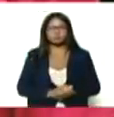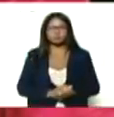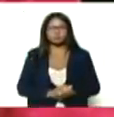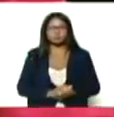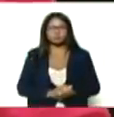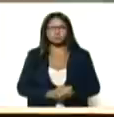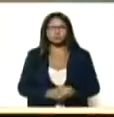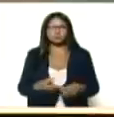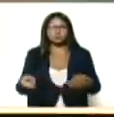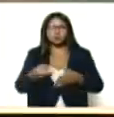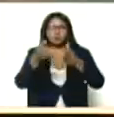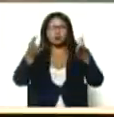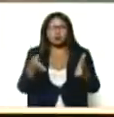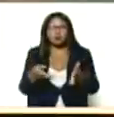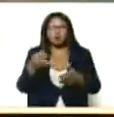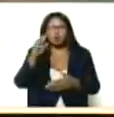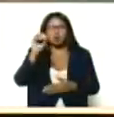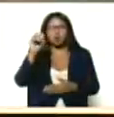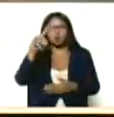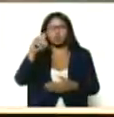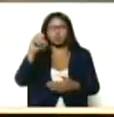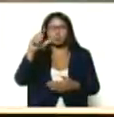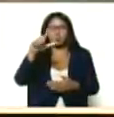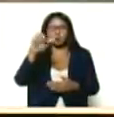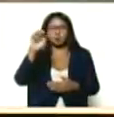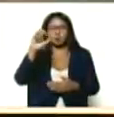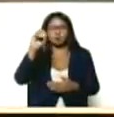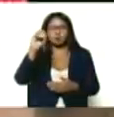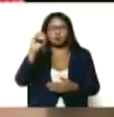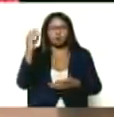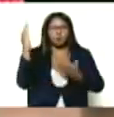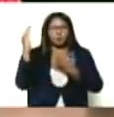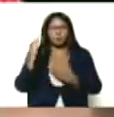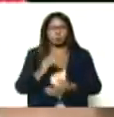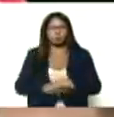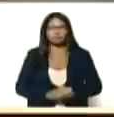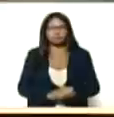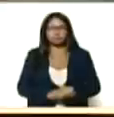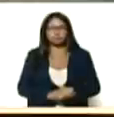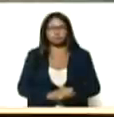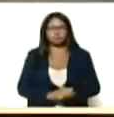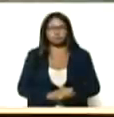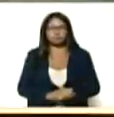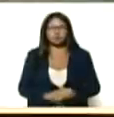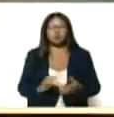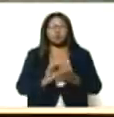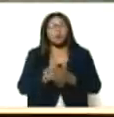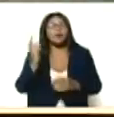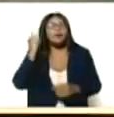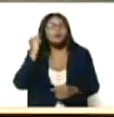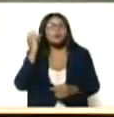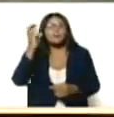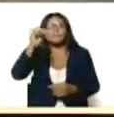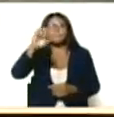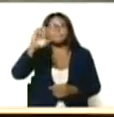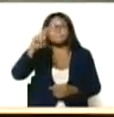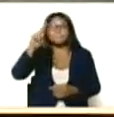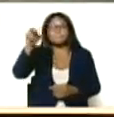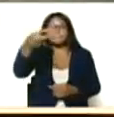Compañero gobernador Rodolfo Marcos Torres. La compañera gobernadora Margot Godoy.